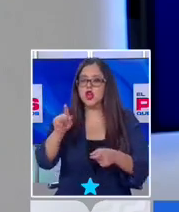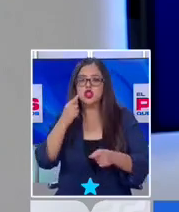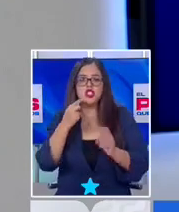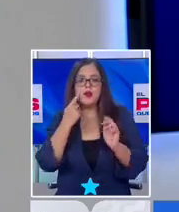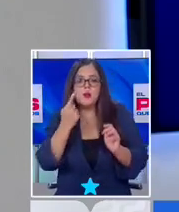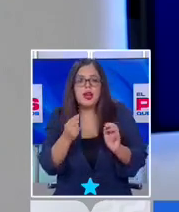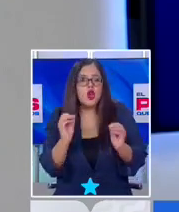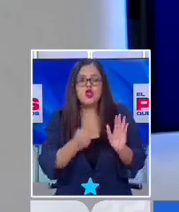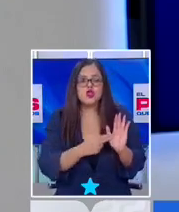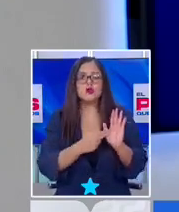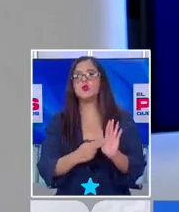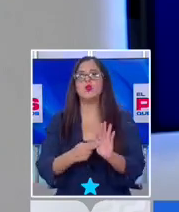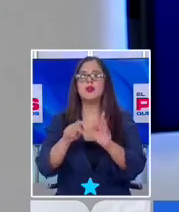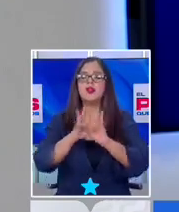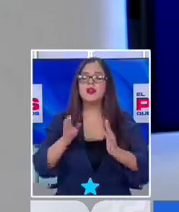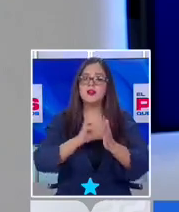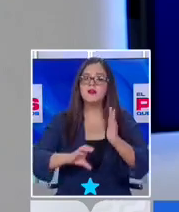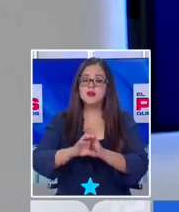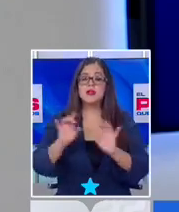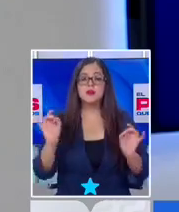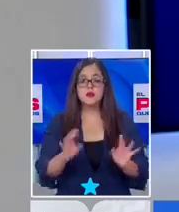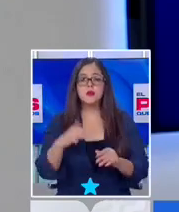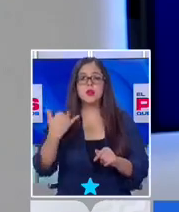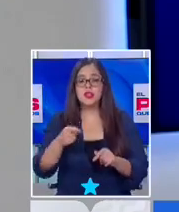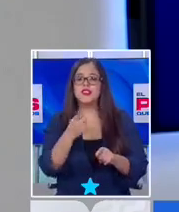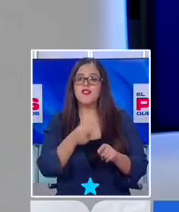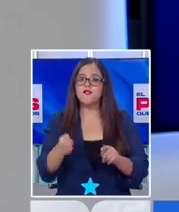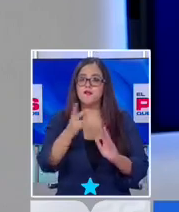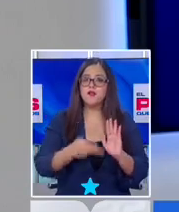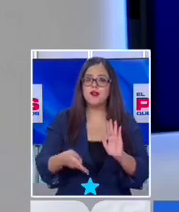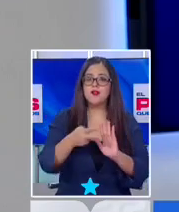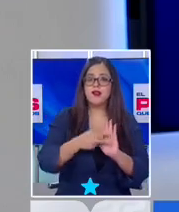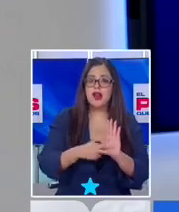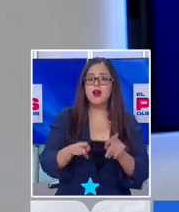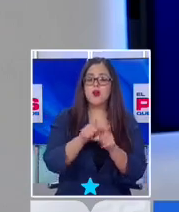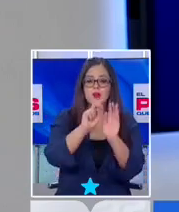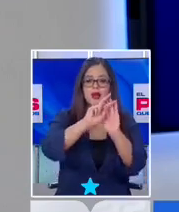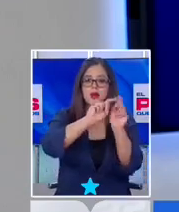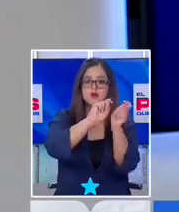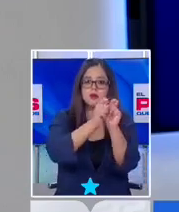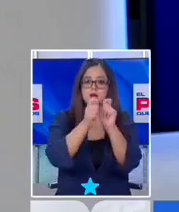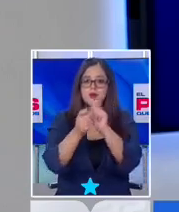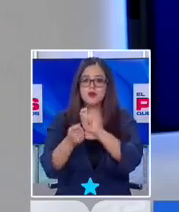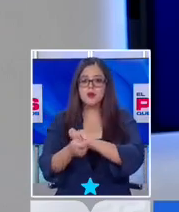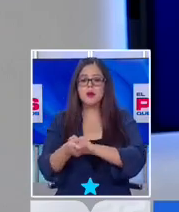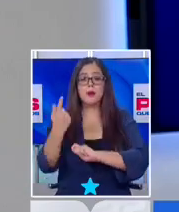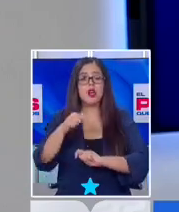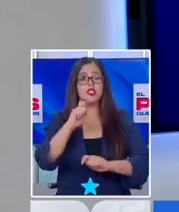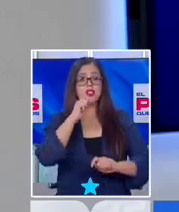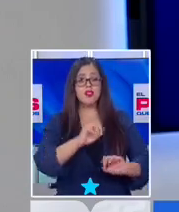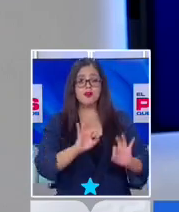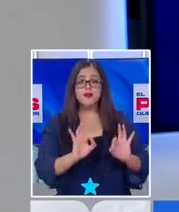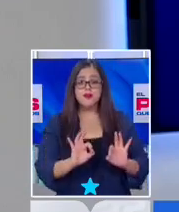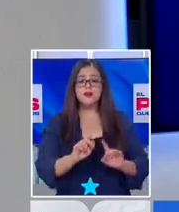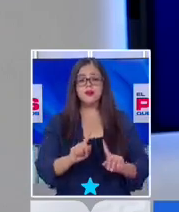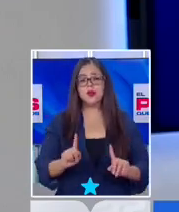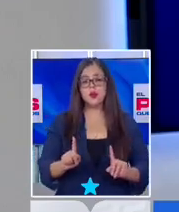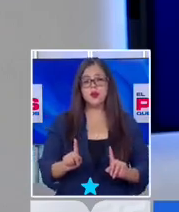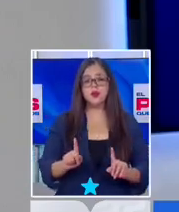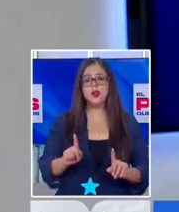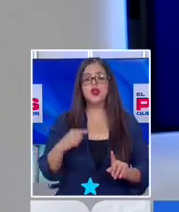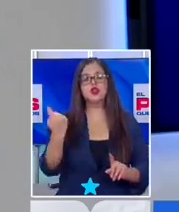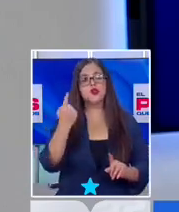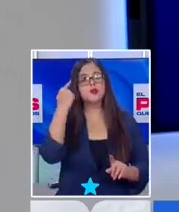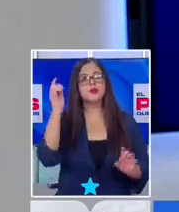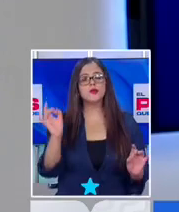entonces si bien es importante que vuelvan las normas para que se vayan mejorando pero tampoco es lo óptimo entonces nosotros siempre pensamos